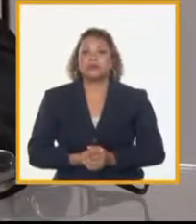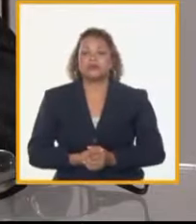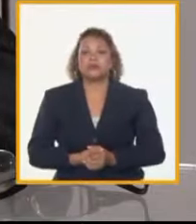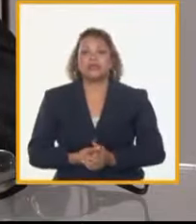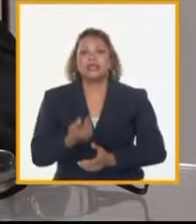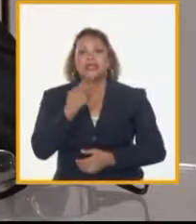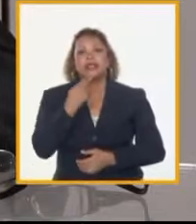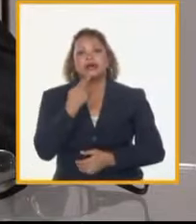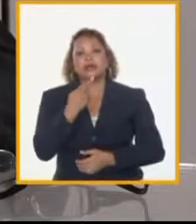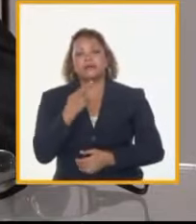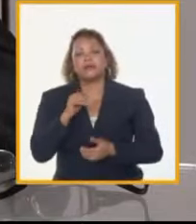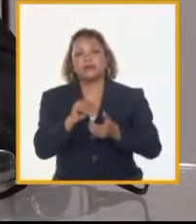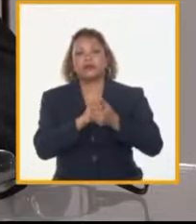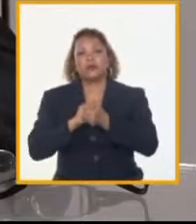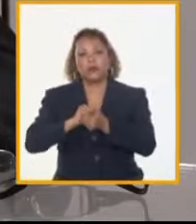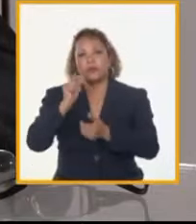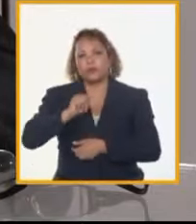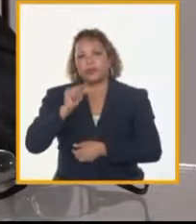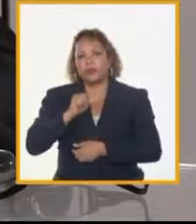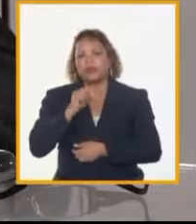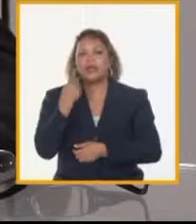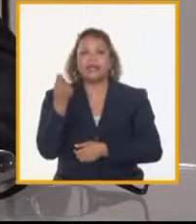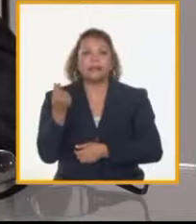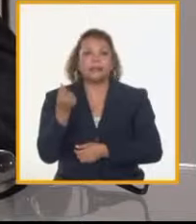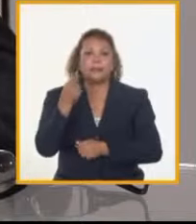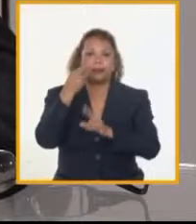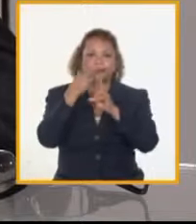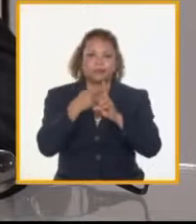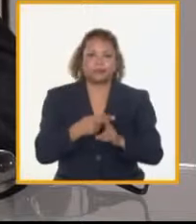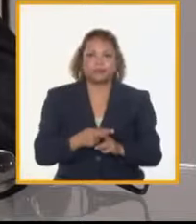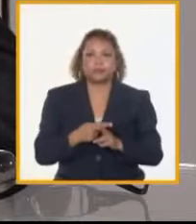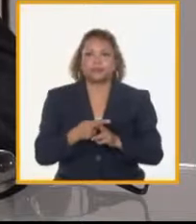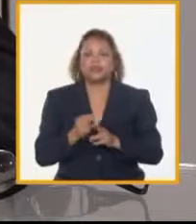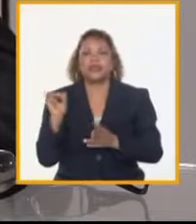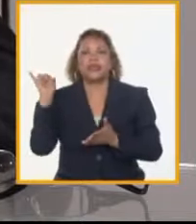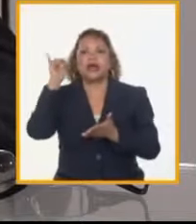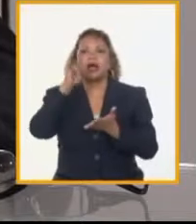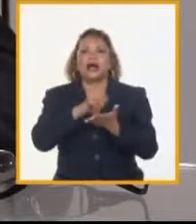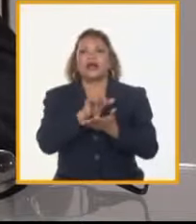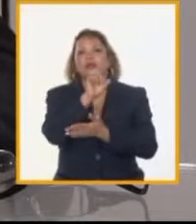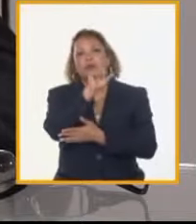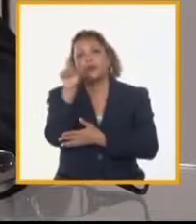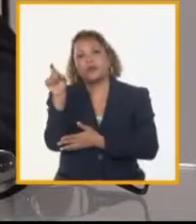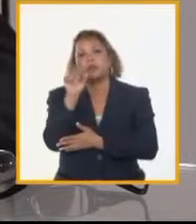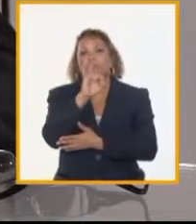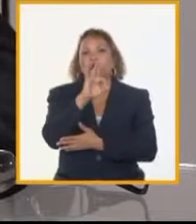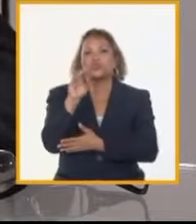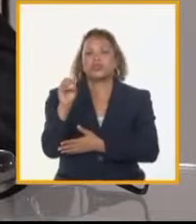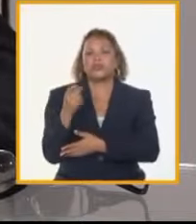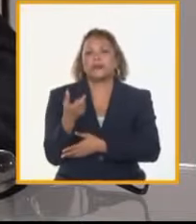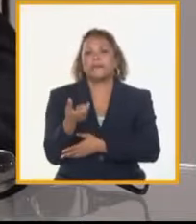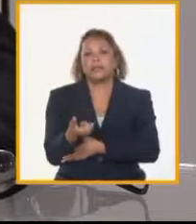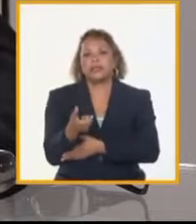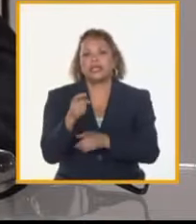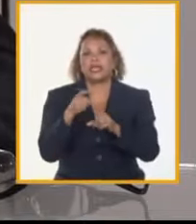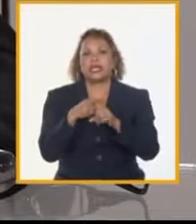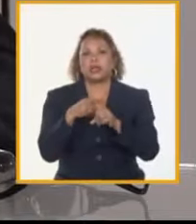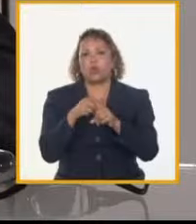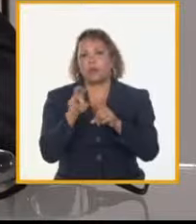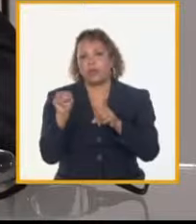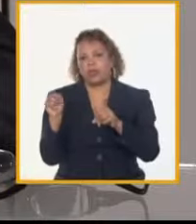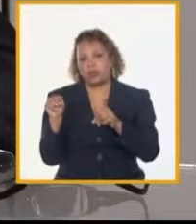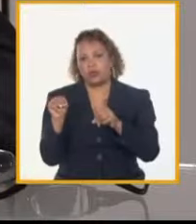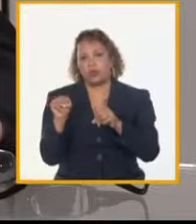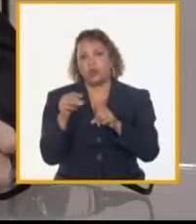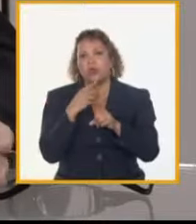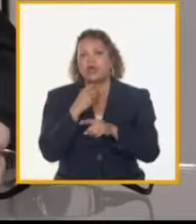que tenían su preocupación sobre las tarifas. La tarifa de aeropuerto principalmente está a 80 pesos el kilómetro de aeropuerto. De dejar claro